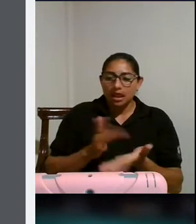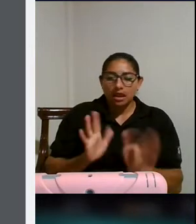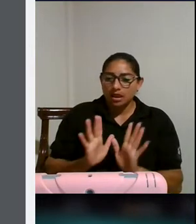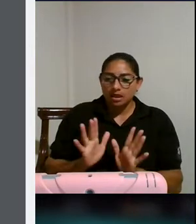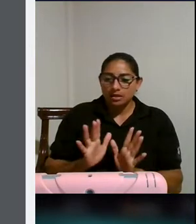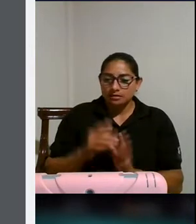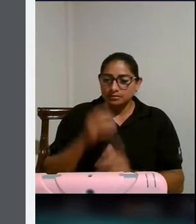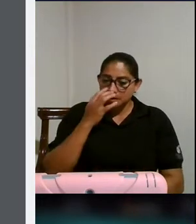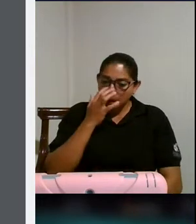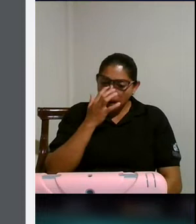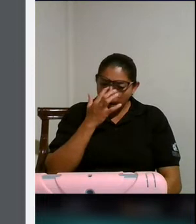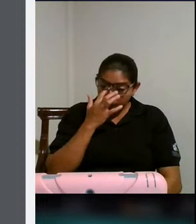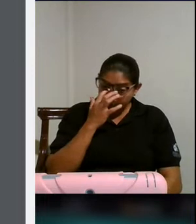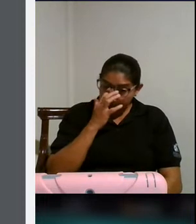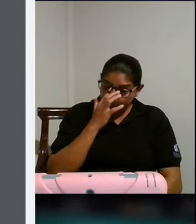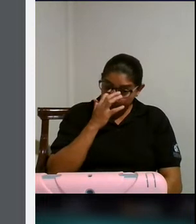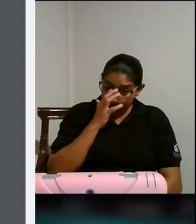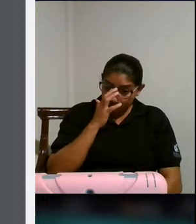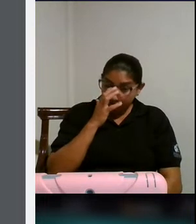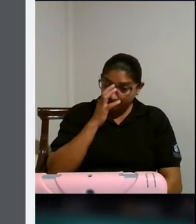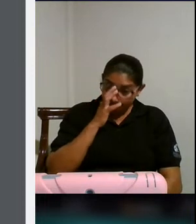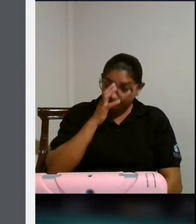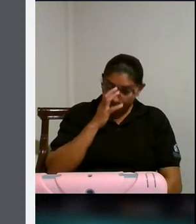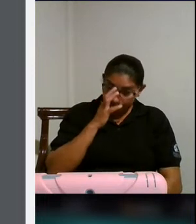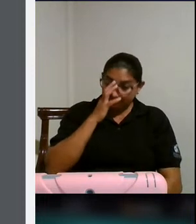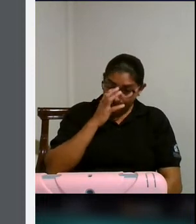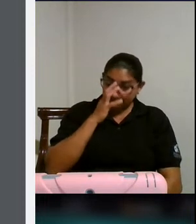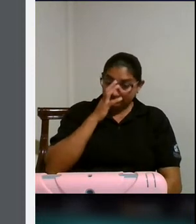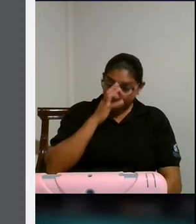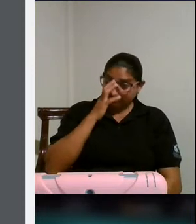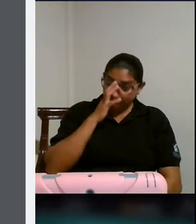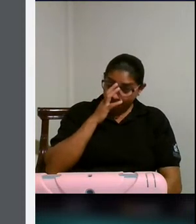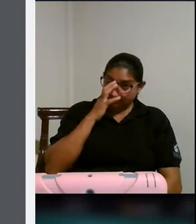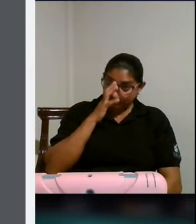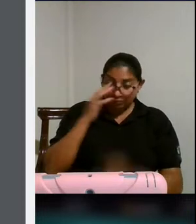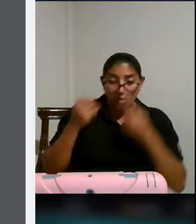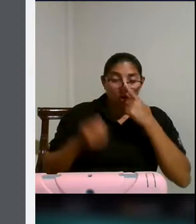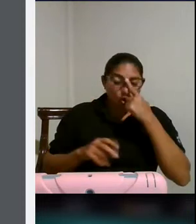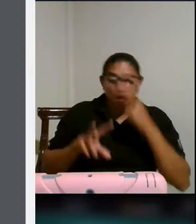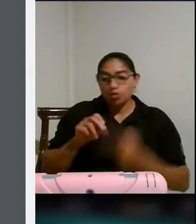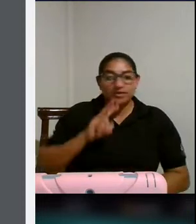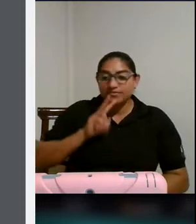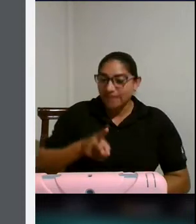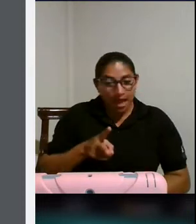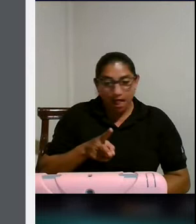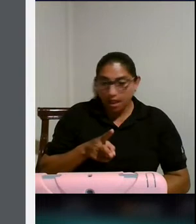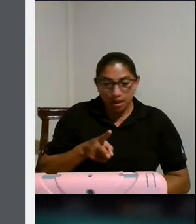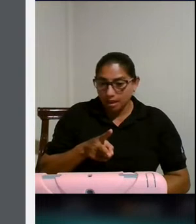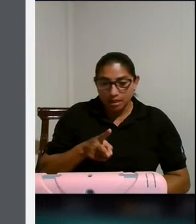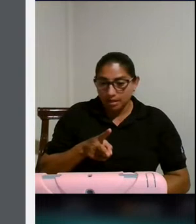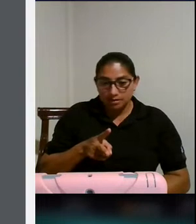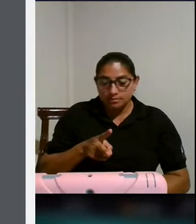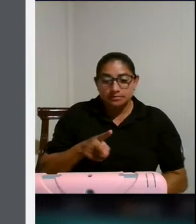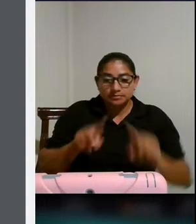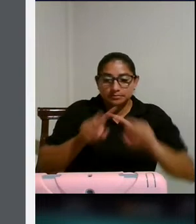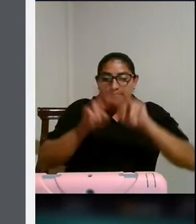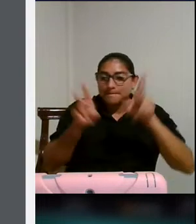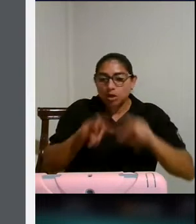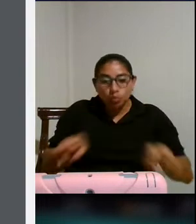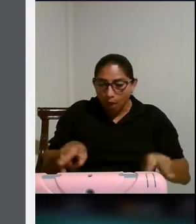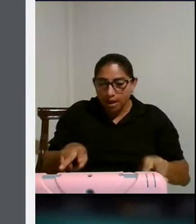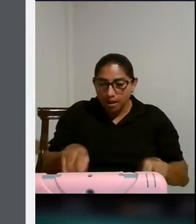cuánto disminuyen si era negativo por cada unidad. Pero esto que nosotros calculamos es la